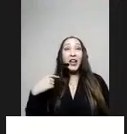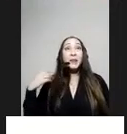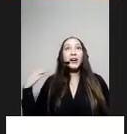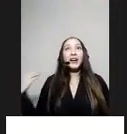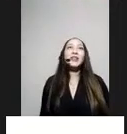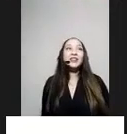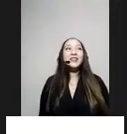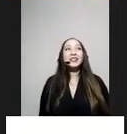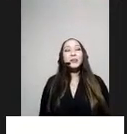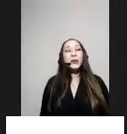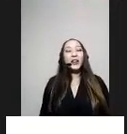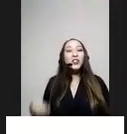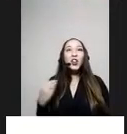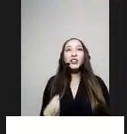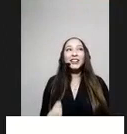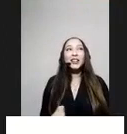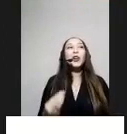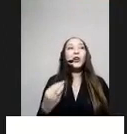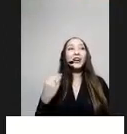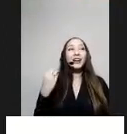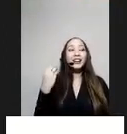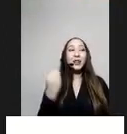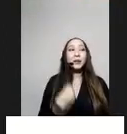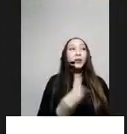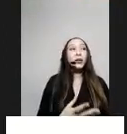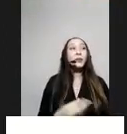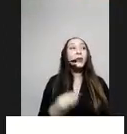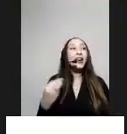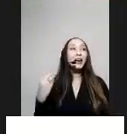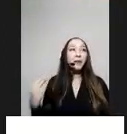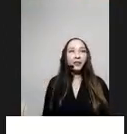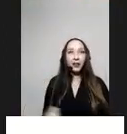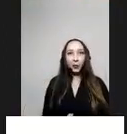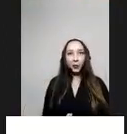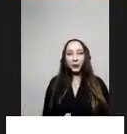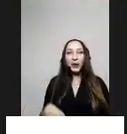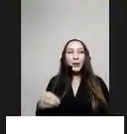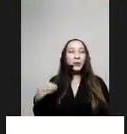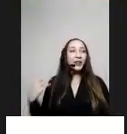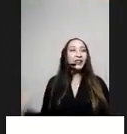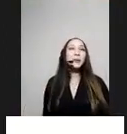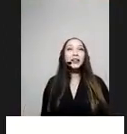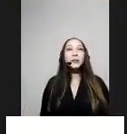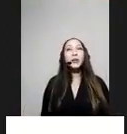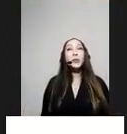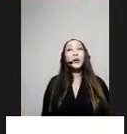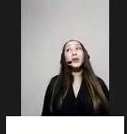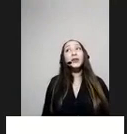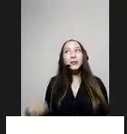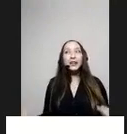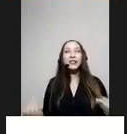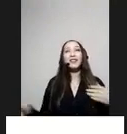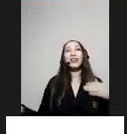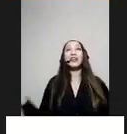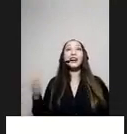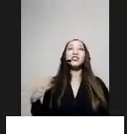¿Y por qué no es tan fácil? Porque todos tenemos lo que llama el budismo la mente de mono. ¿Por qué se llama mente de mono? Porque nuestra